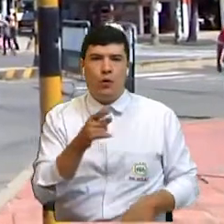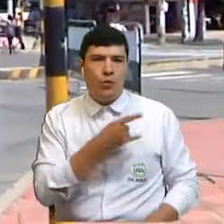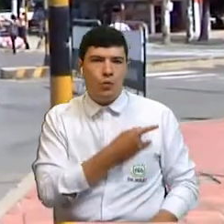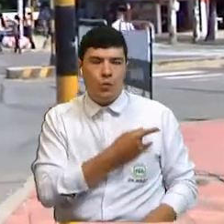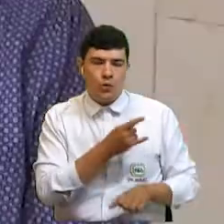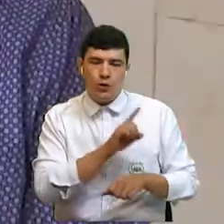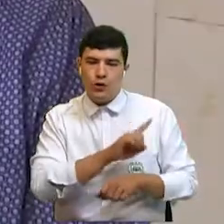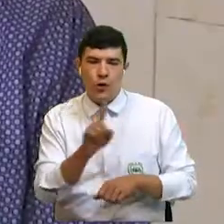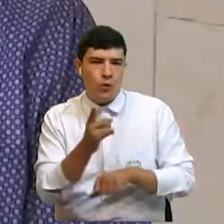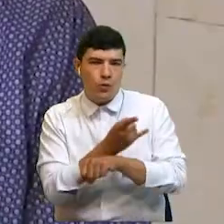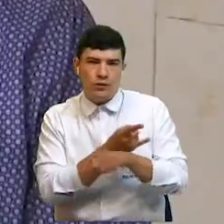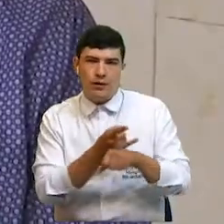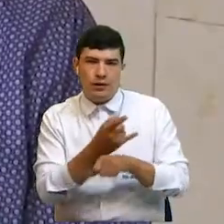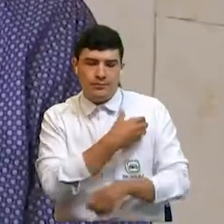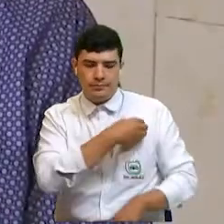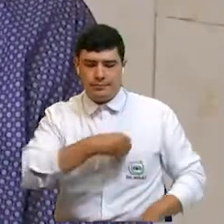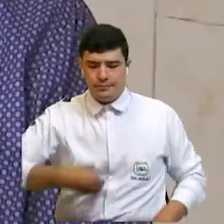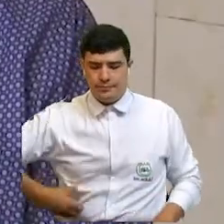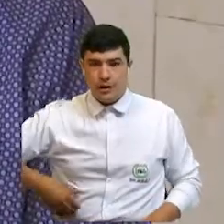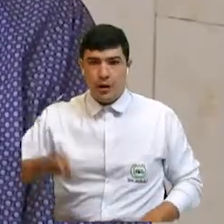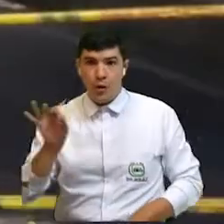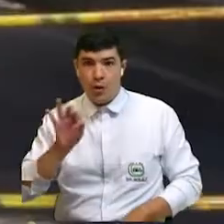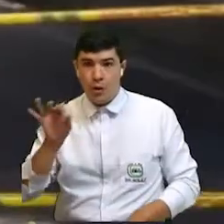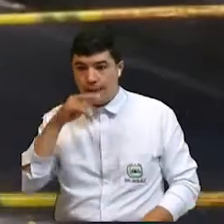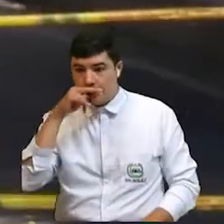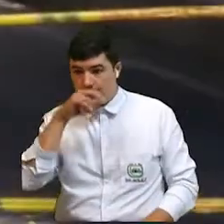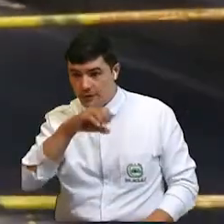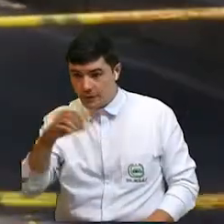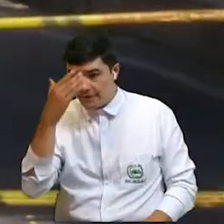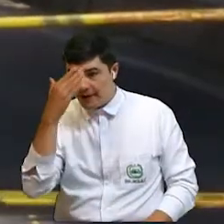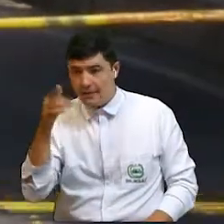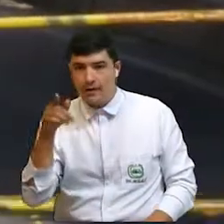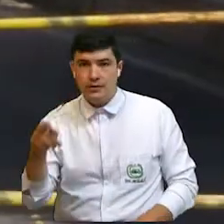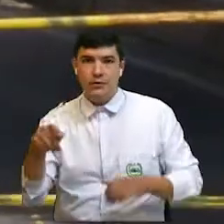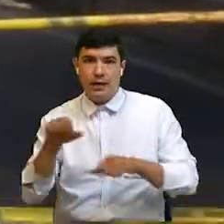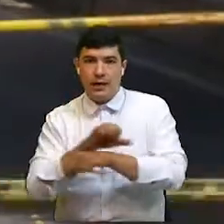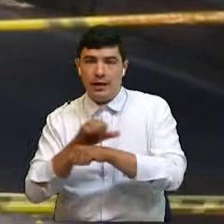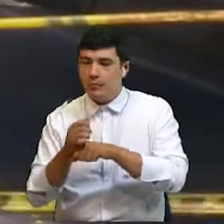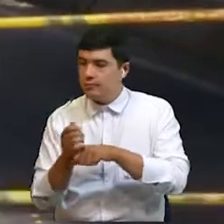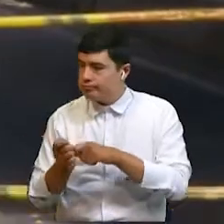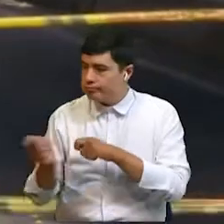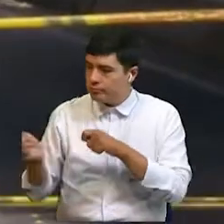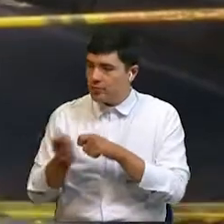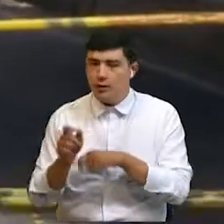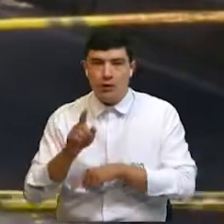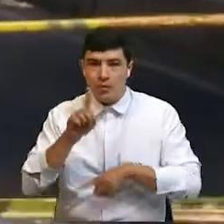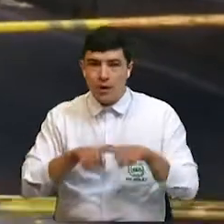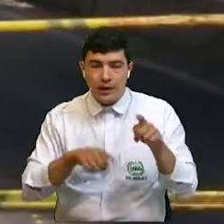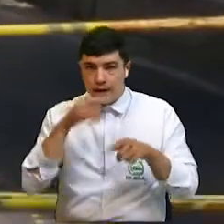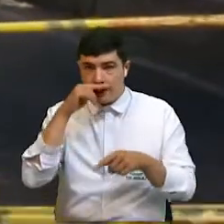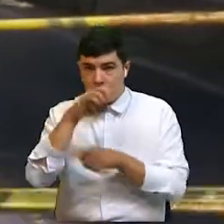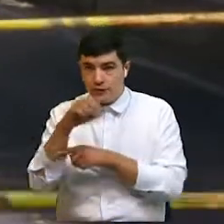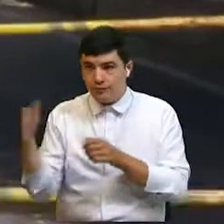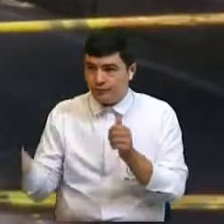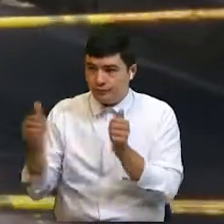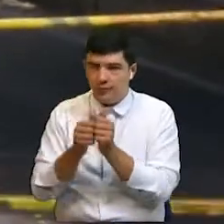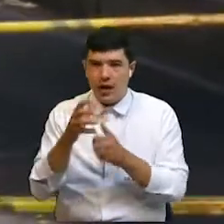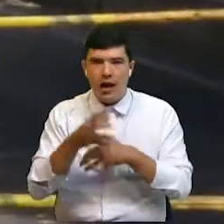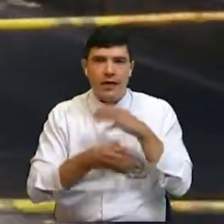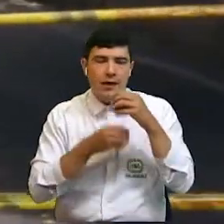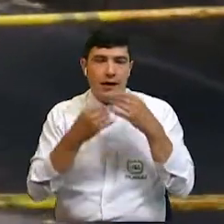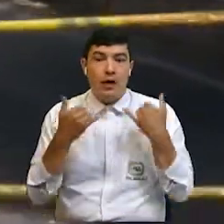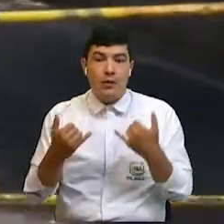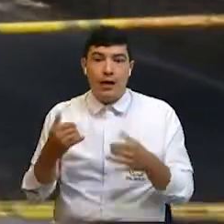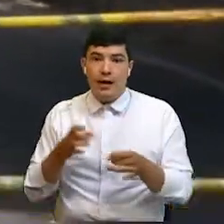de seguridad, por llevar niños adelante. Uno de los puntos importantes hasta la fecha, la concesión de tránsito,